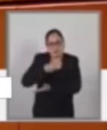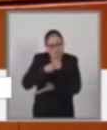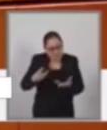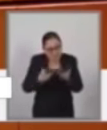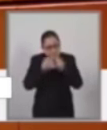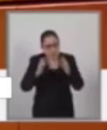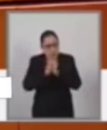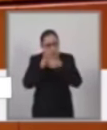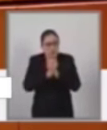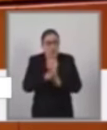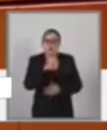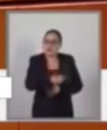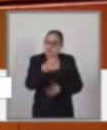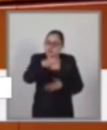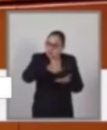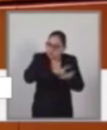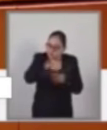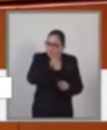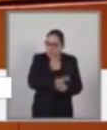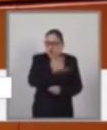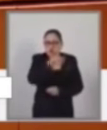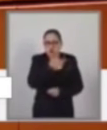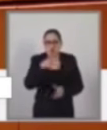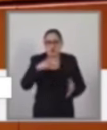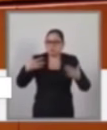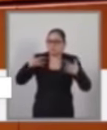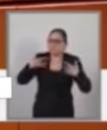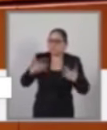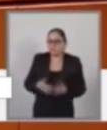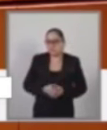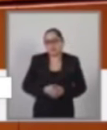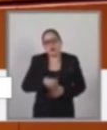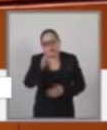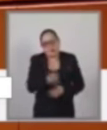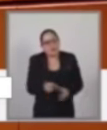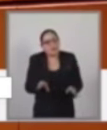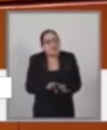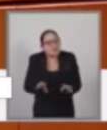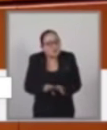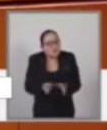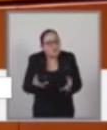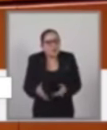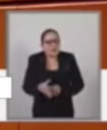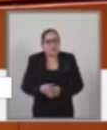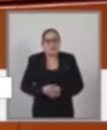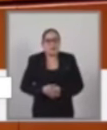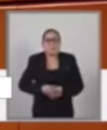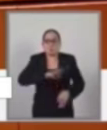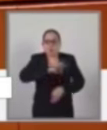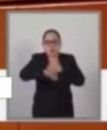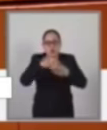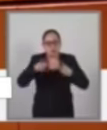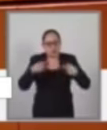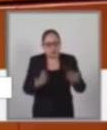y capacitadas para tratar de reducir a su mínima expresión la impunidad y con ello la